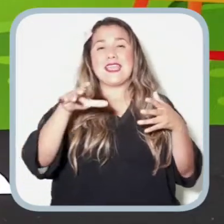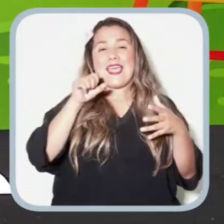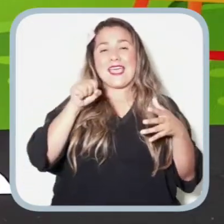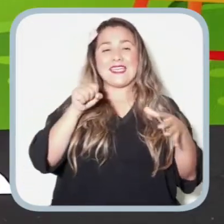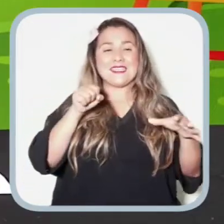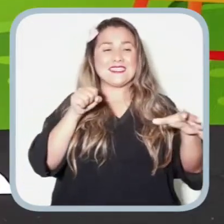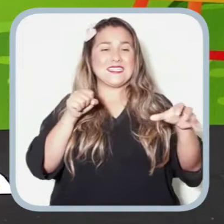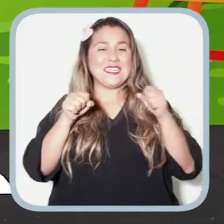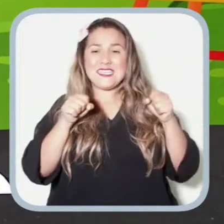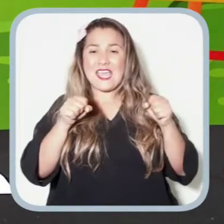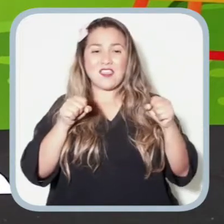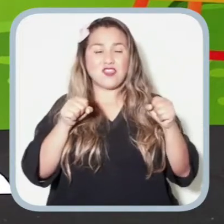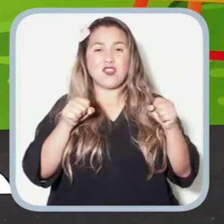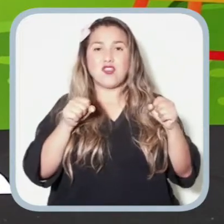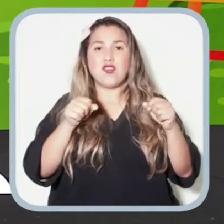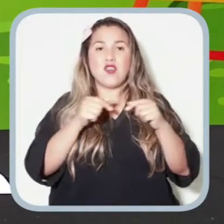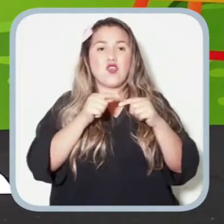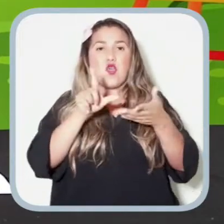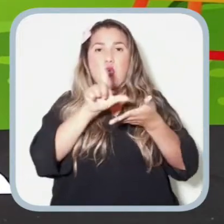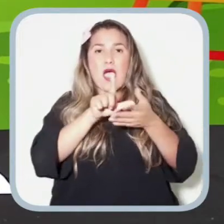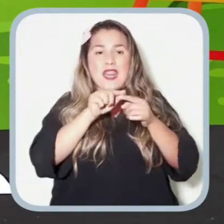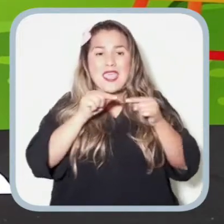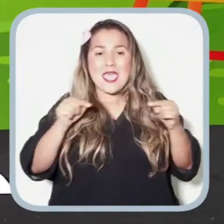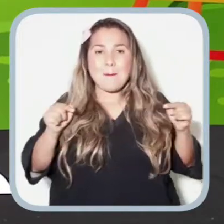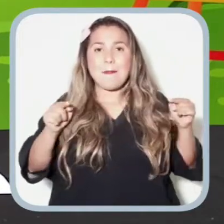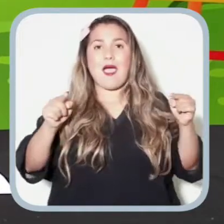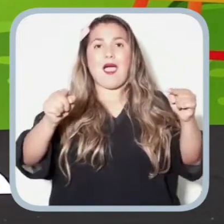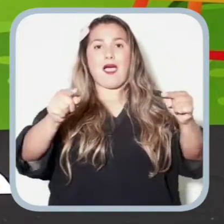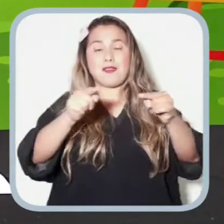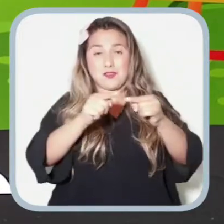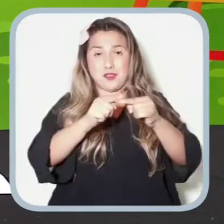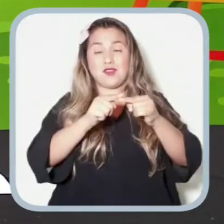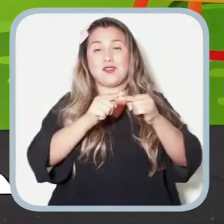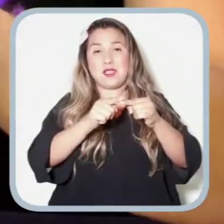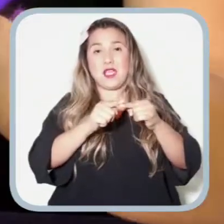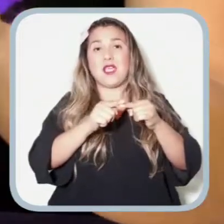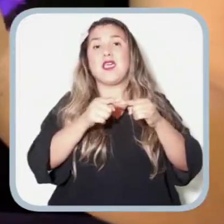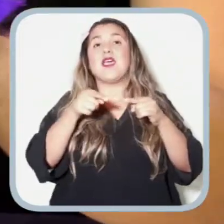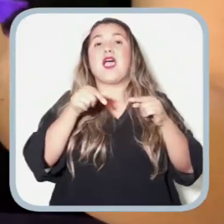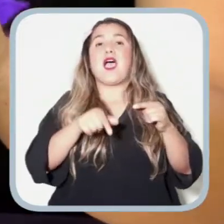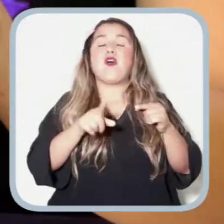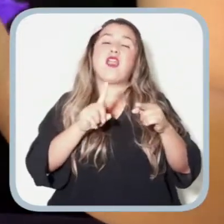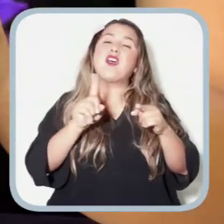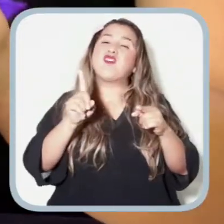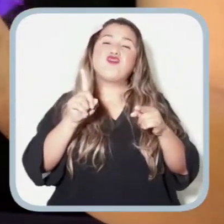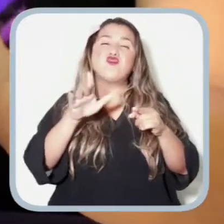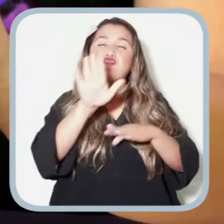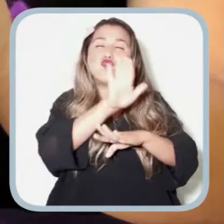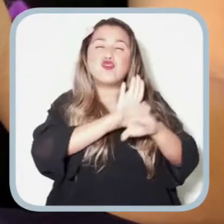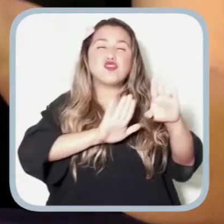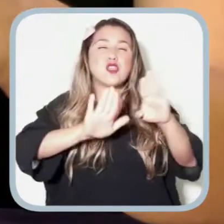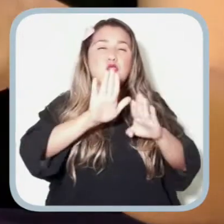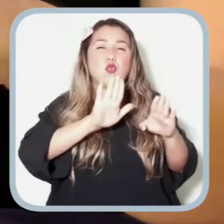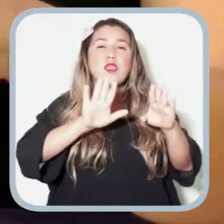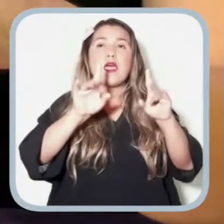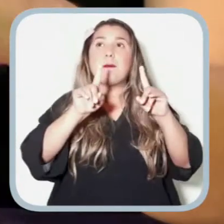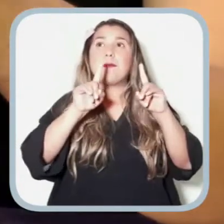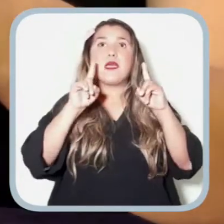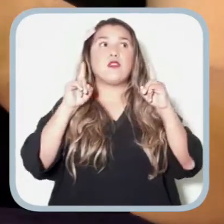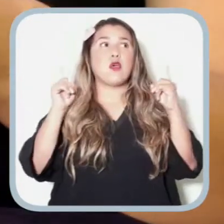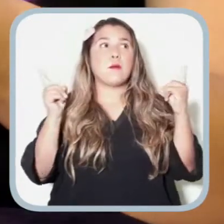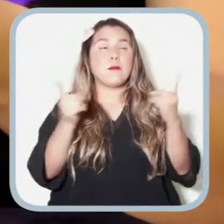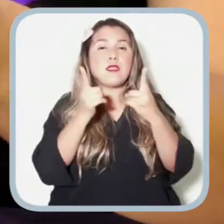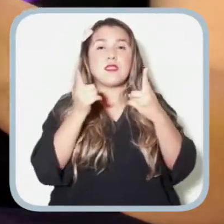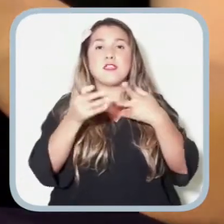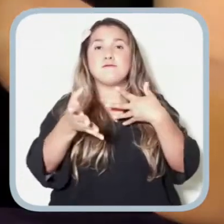este crecimiento así de es tan acelerado de la ciudad es tan descuidado tantas veces con él con el medio ambiente con